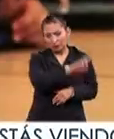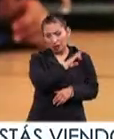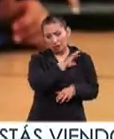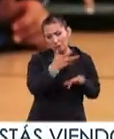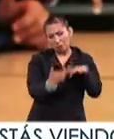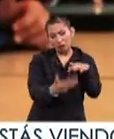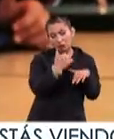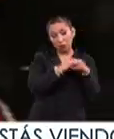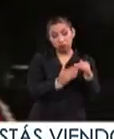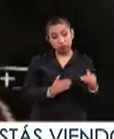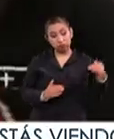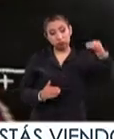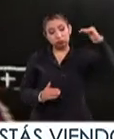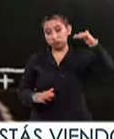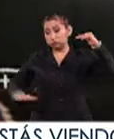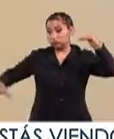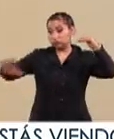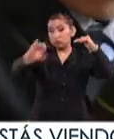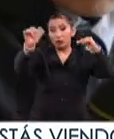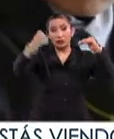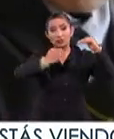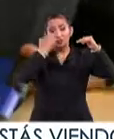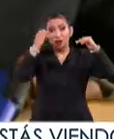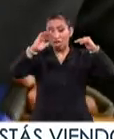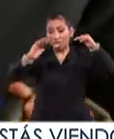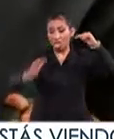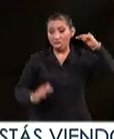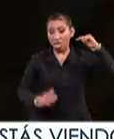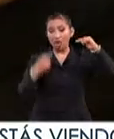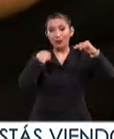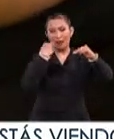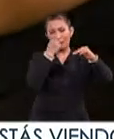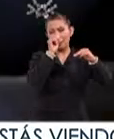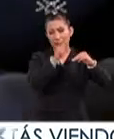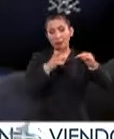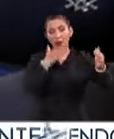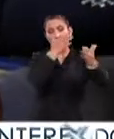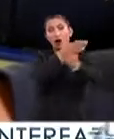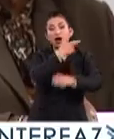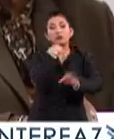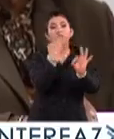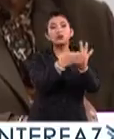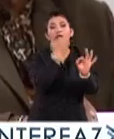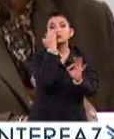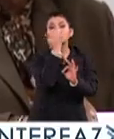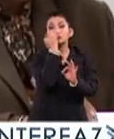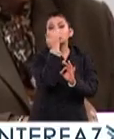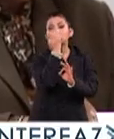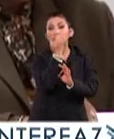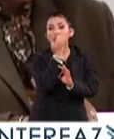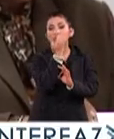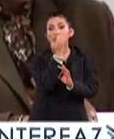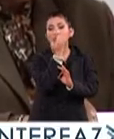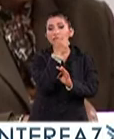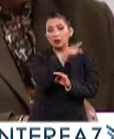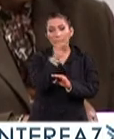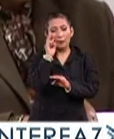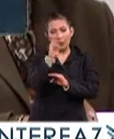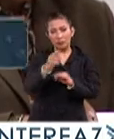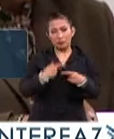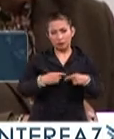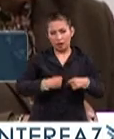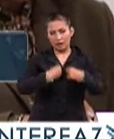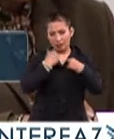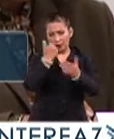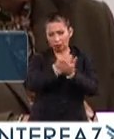un promedio muy por encima del resto del país. Lo mismo ocurre cuando hablamos de asistencia escolar. Si vemos de los habitantes de la Ciudad